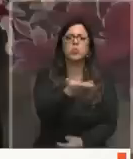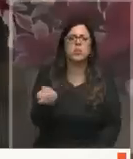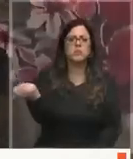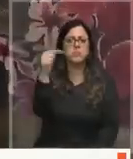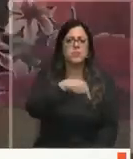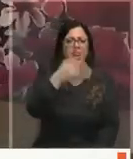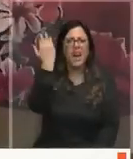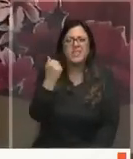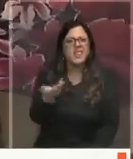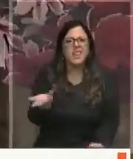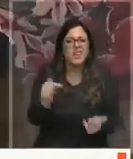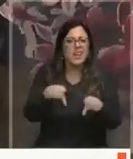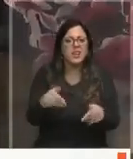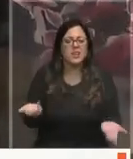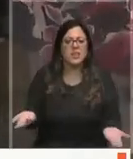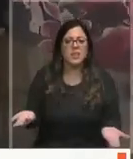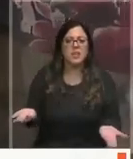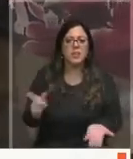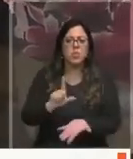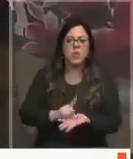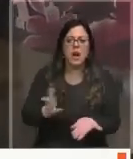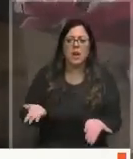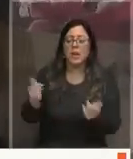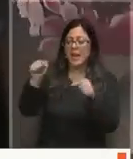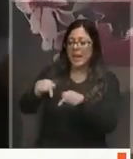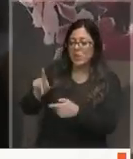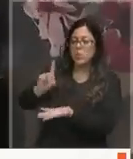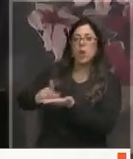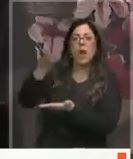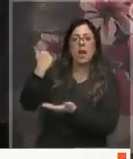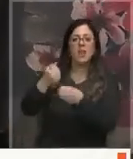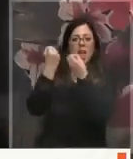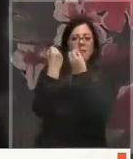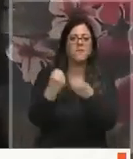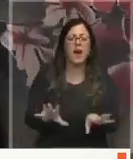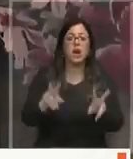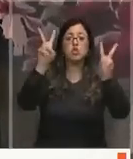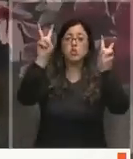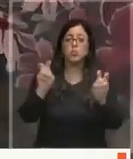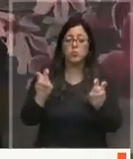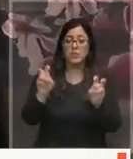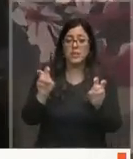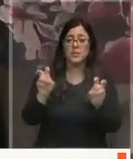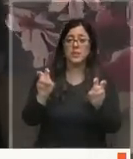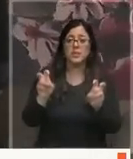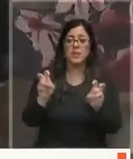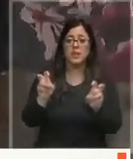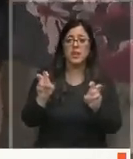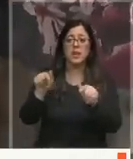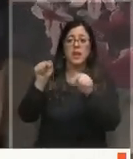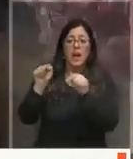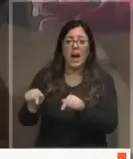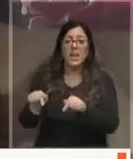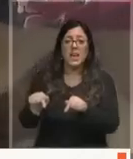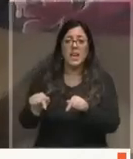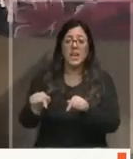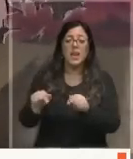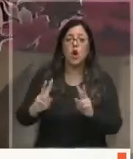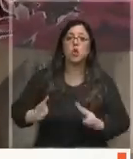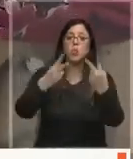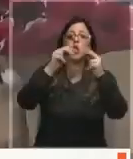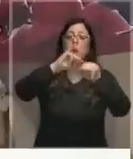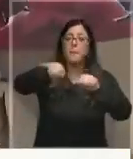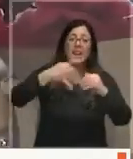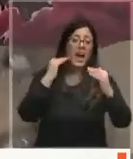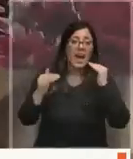esto? Este lugar era un lugar abandonado. ¿Ya? Supuestamente lo habían hecho para un jardín. ¿Y la